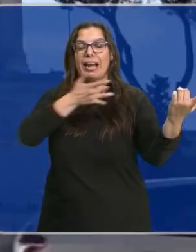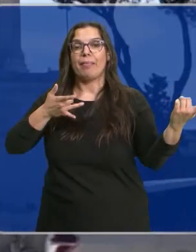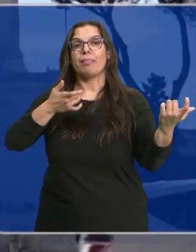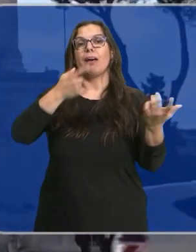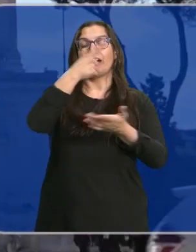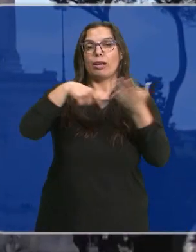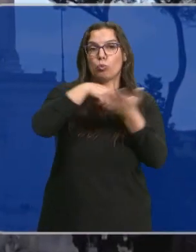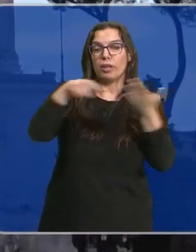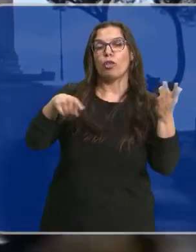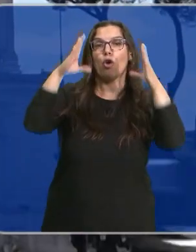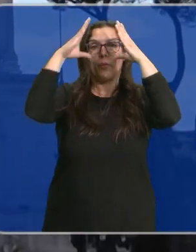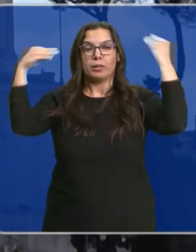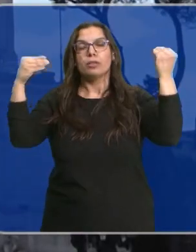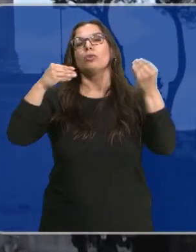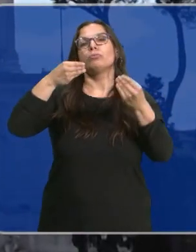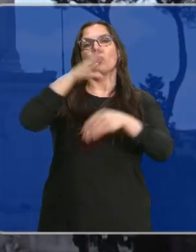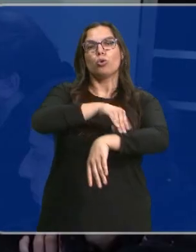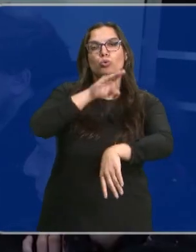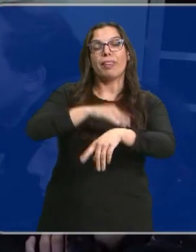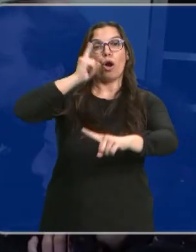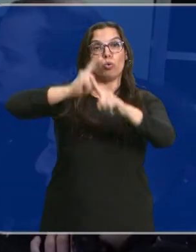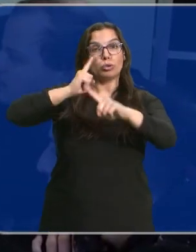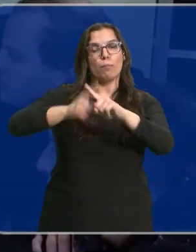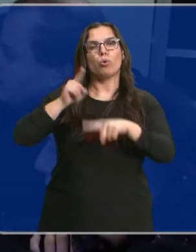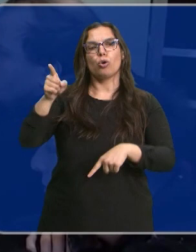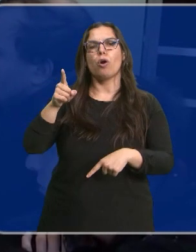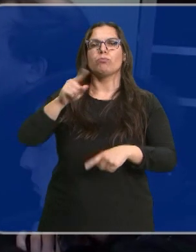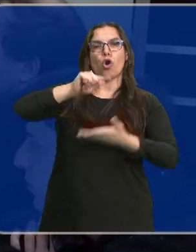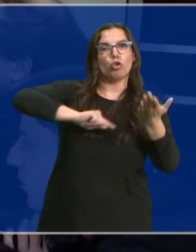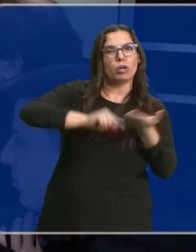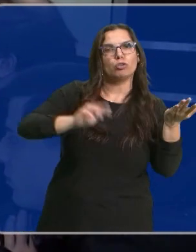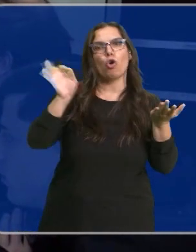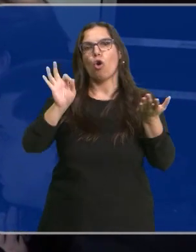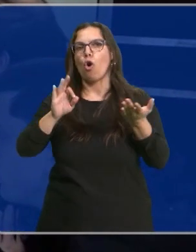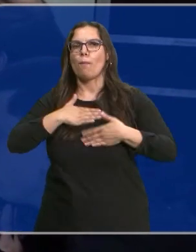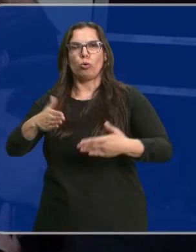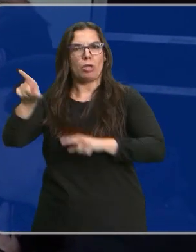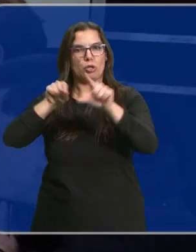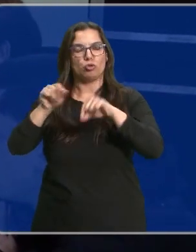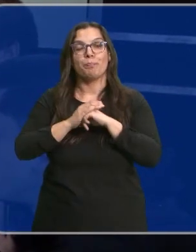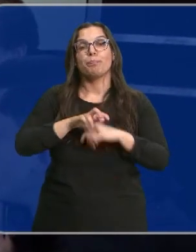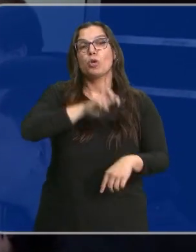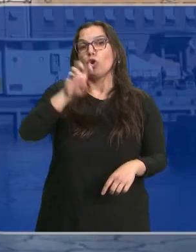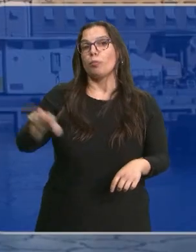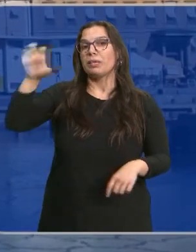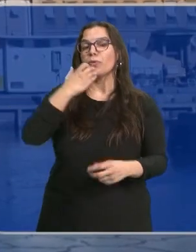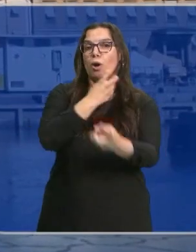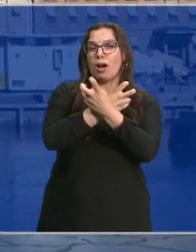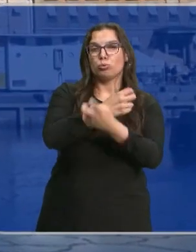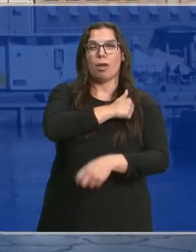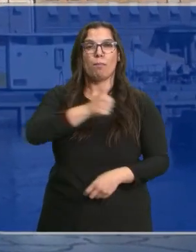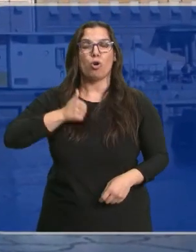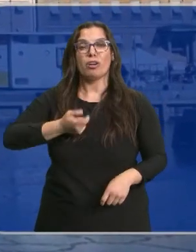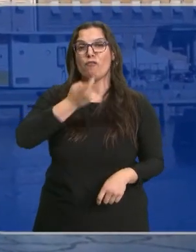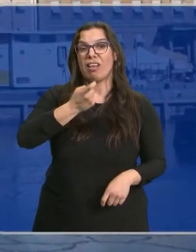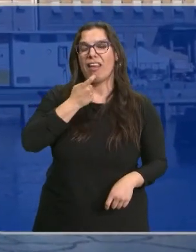Países Bajo, Suecia y Luxemburgo, se contrata a ciudadanos o se utilizan voluntarios para constituir las mesas. En otros países como Austria, Polonia o